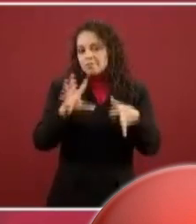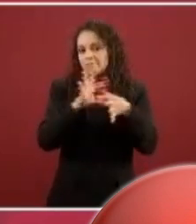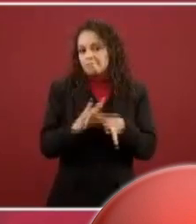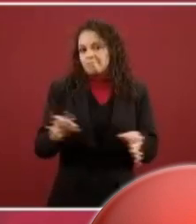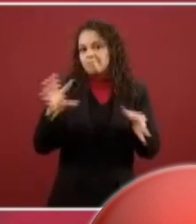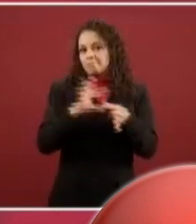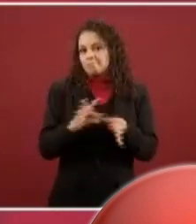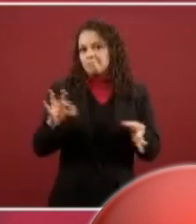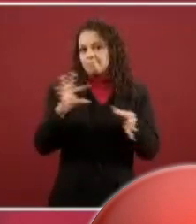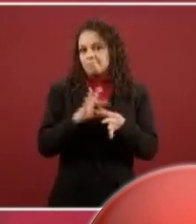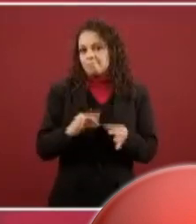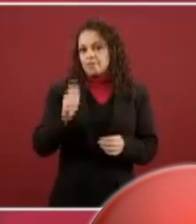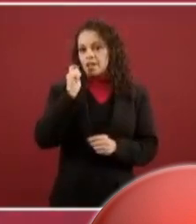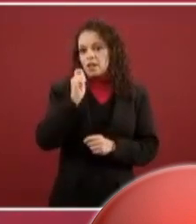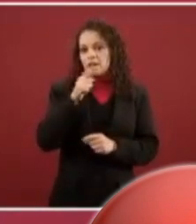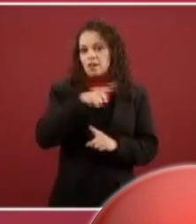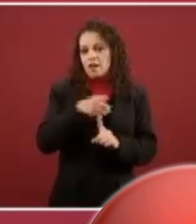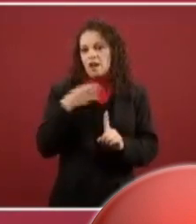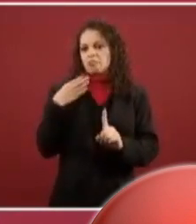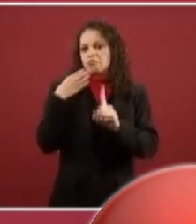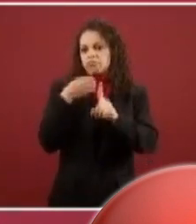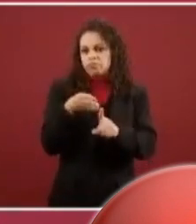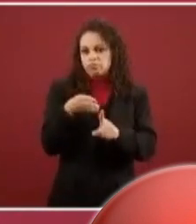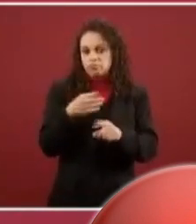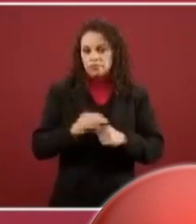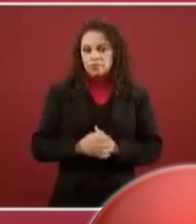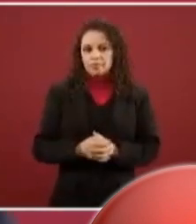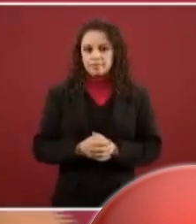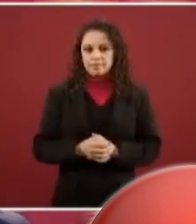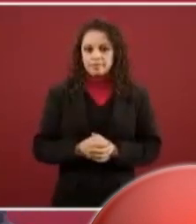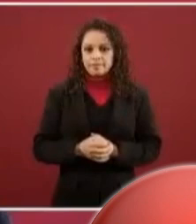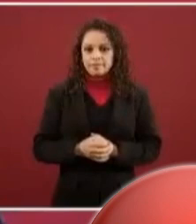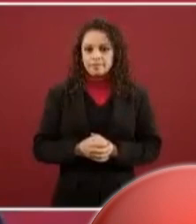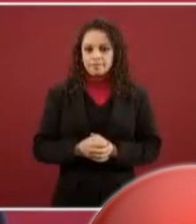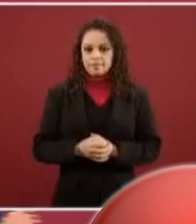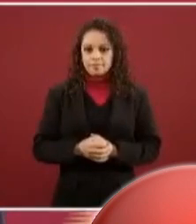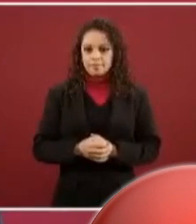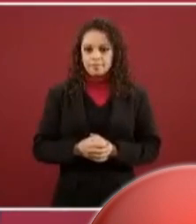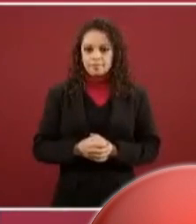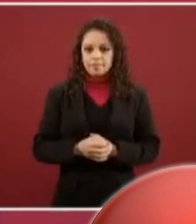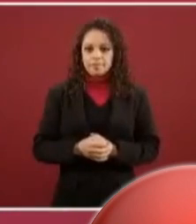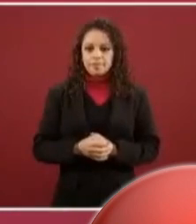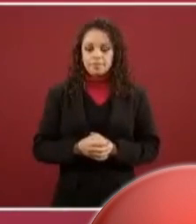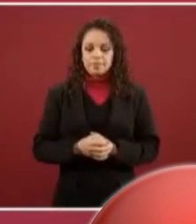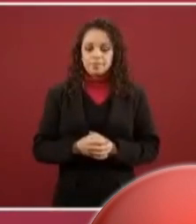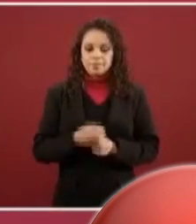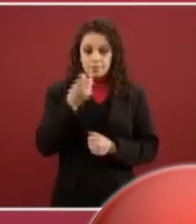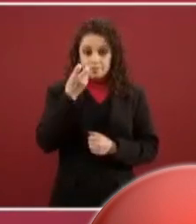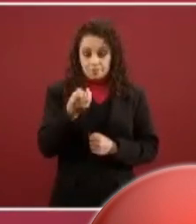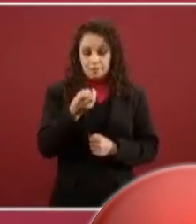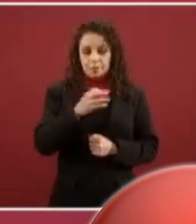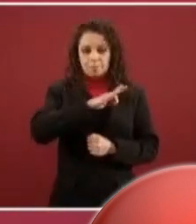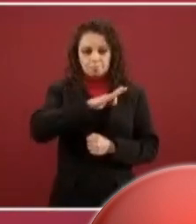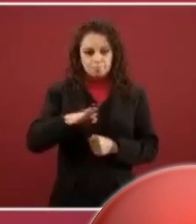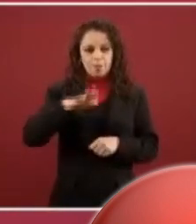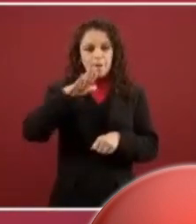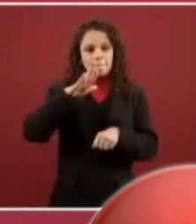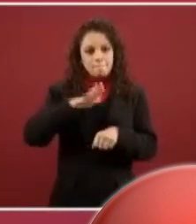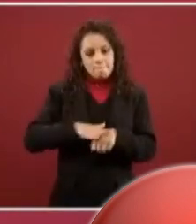qué contempla y así tener más información.